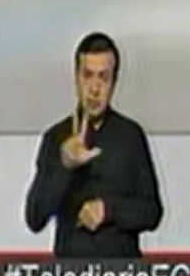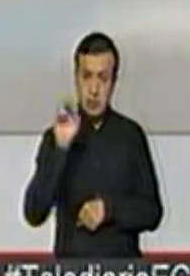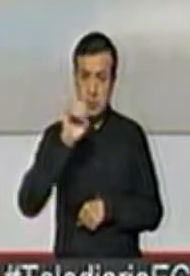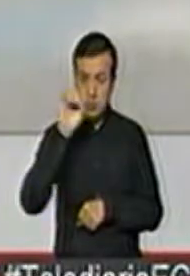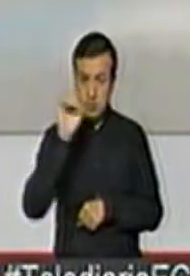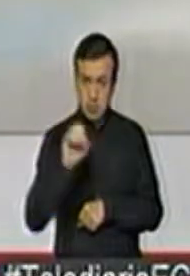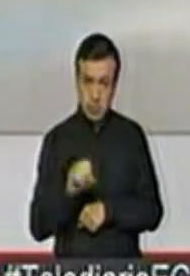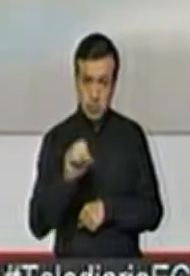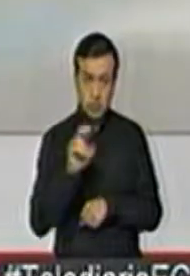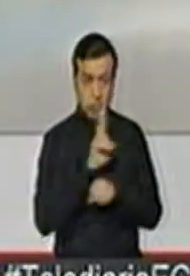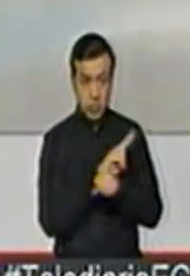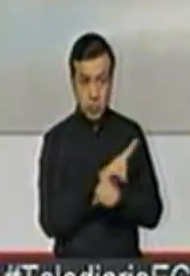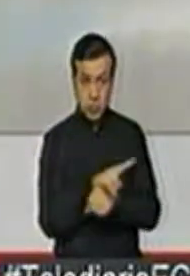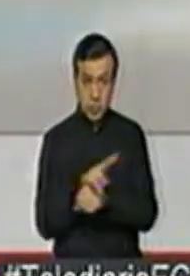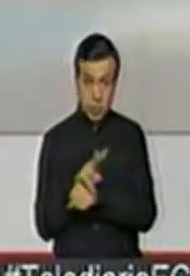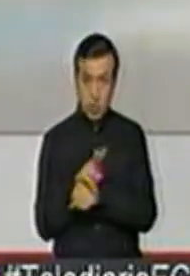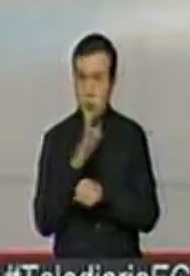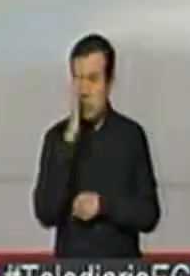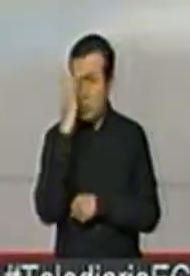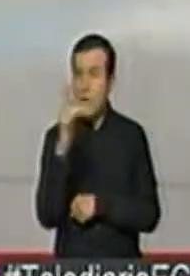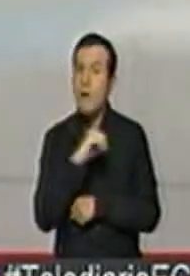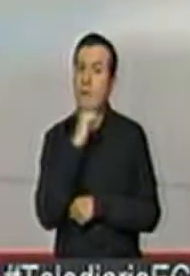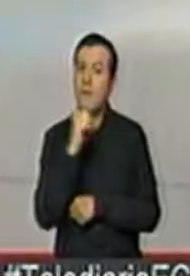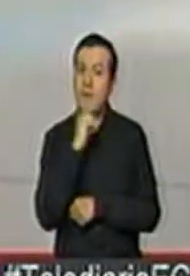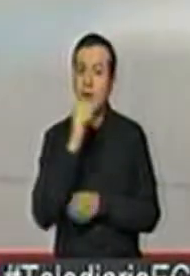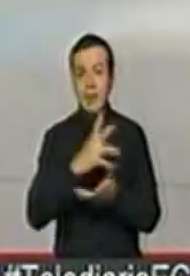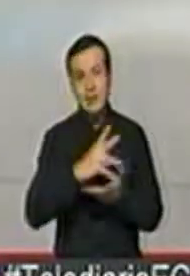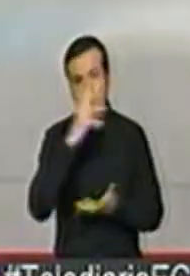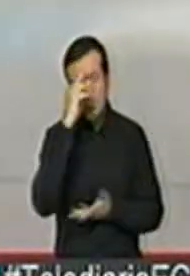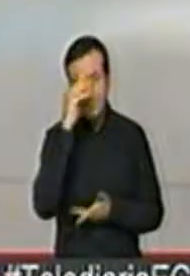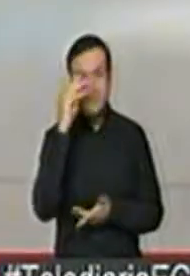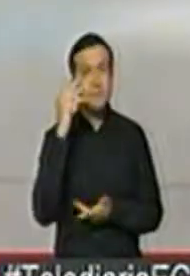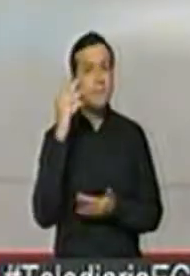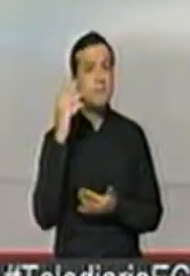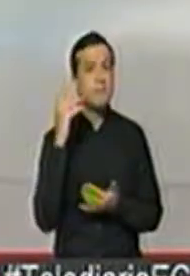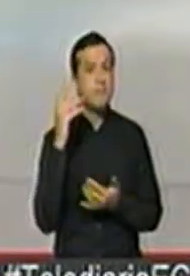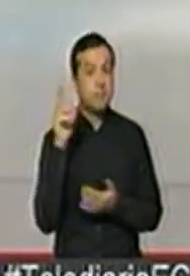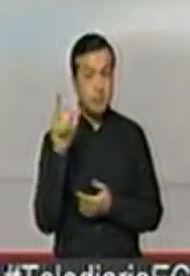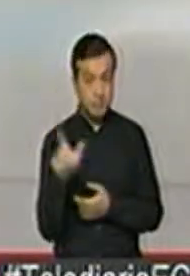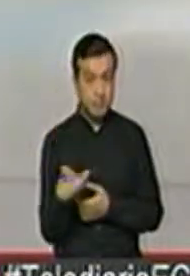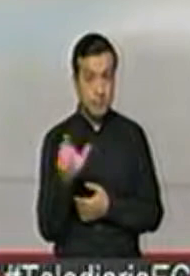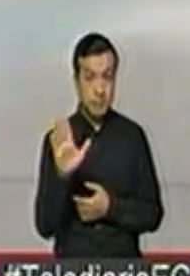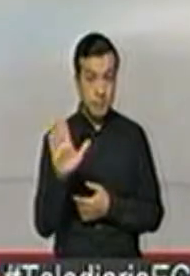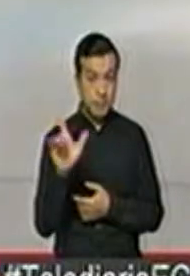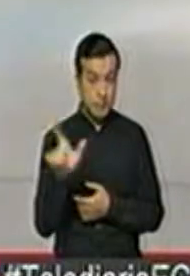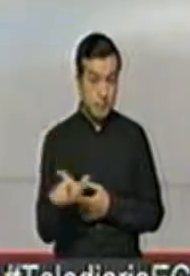esta supervisión se debe a falta de conocimiento. A veces a quien ponen